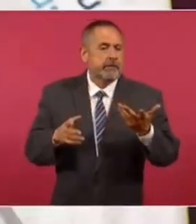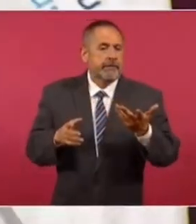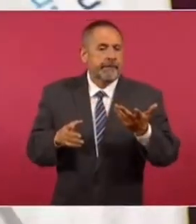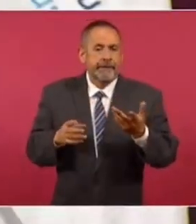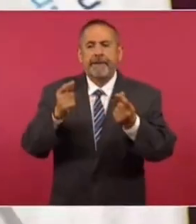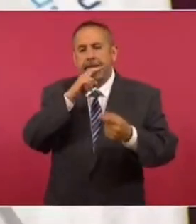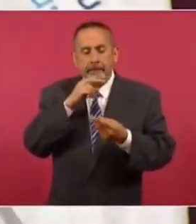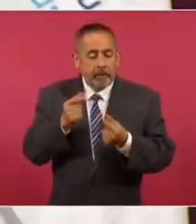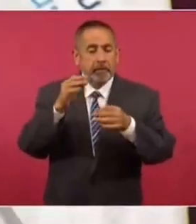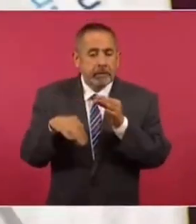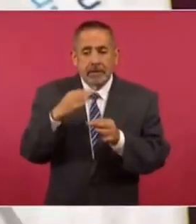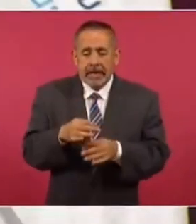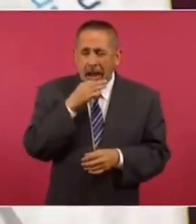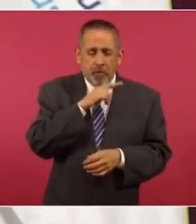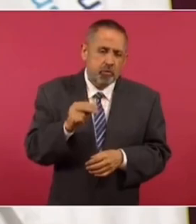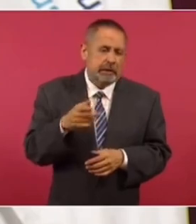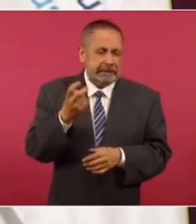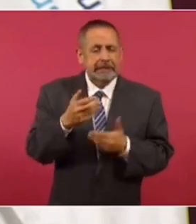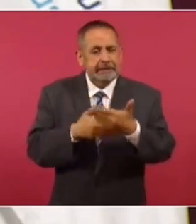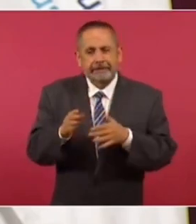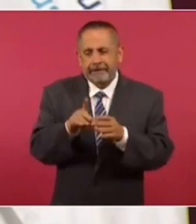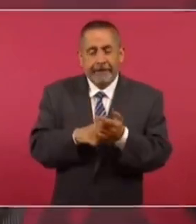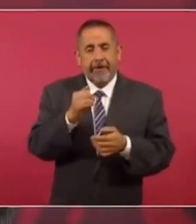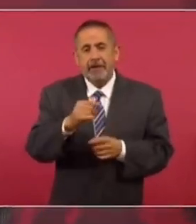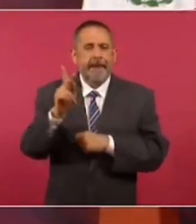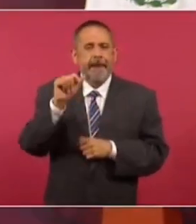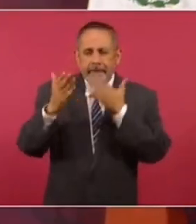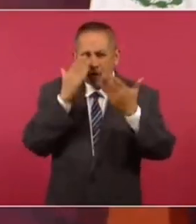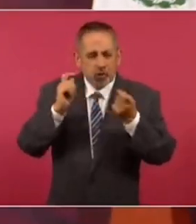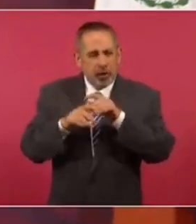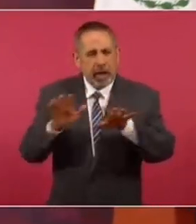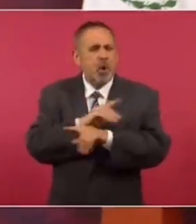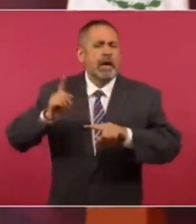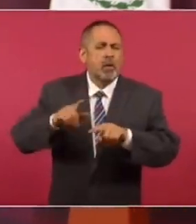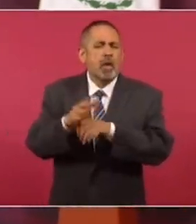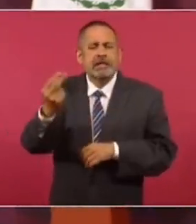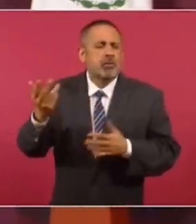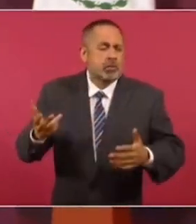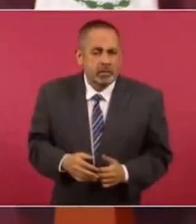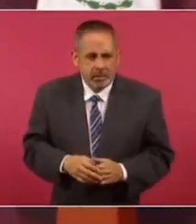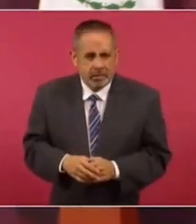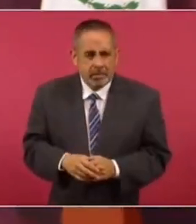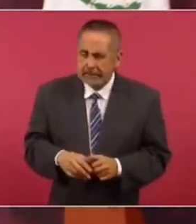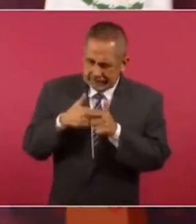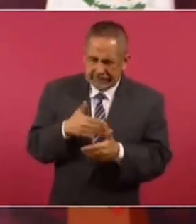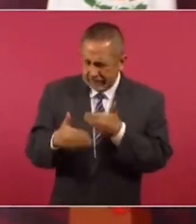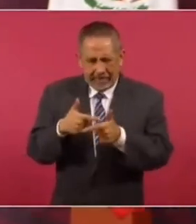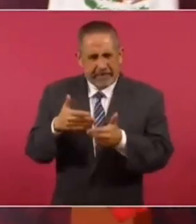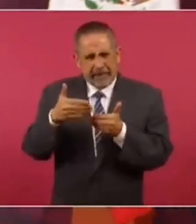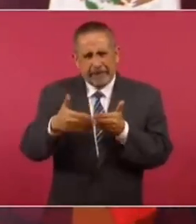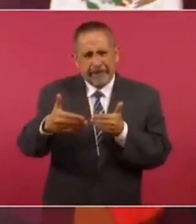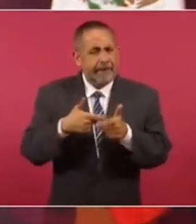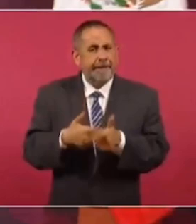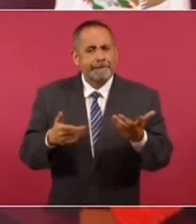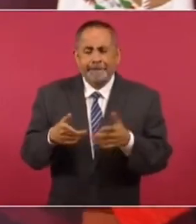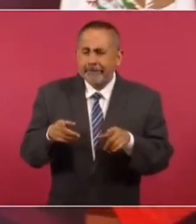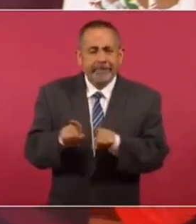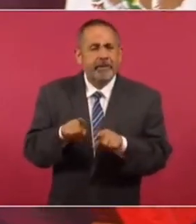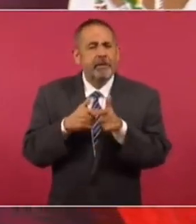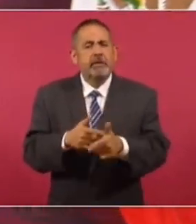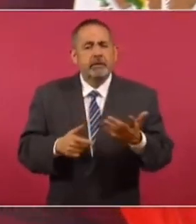que se pueda resolver de la noche a la mañana, y así estamos en otras profesiones. Entonces, ¿qué necesitamos? Pues seguir avanzando, ¿sí?